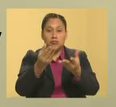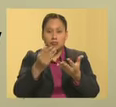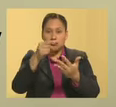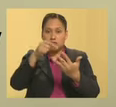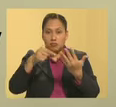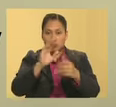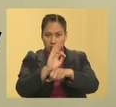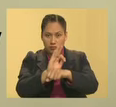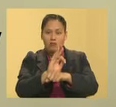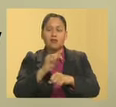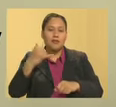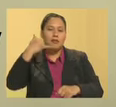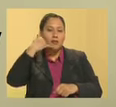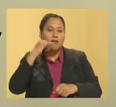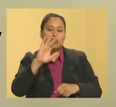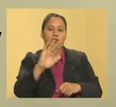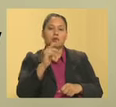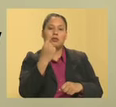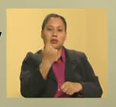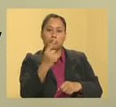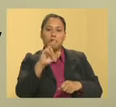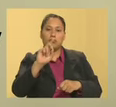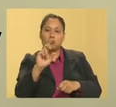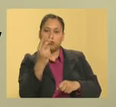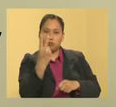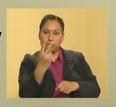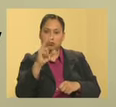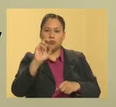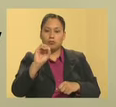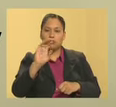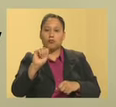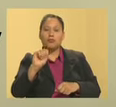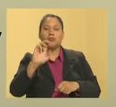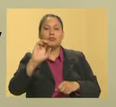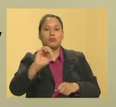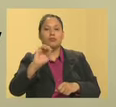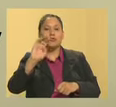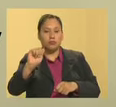hay que comunicarse al teléfono 51 32 09 09.